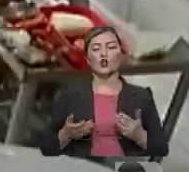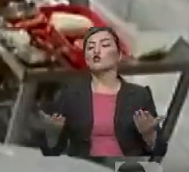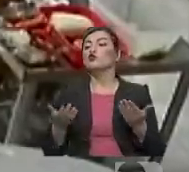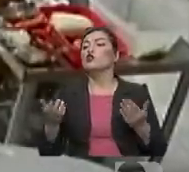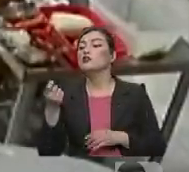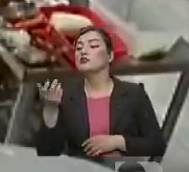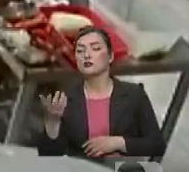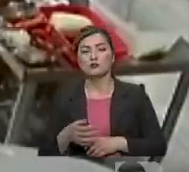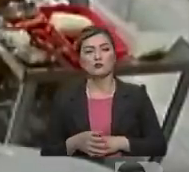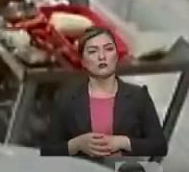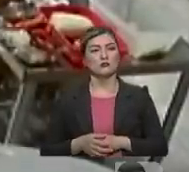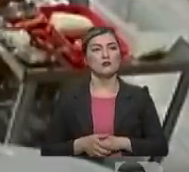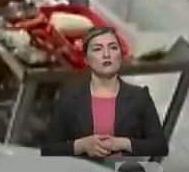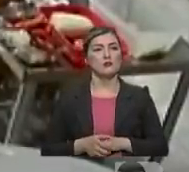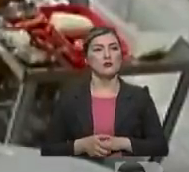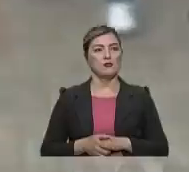dinero.